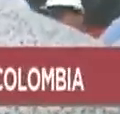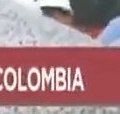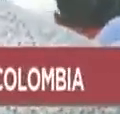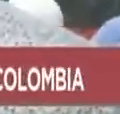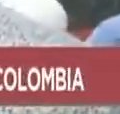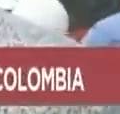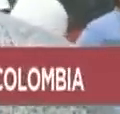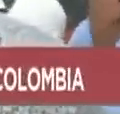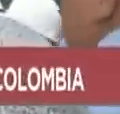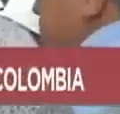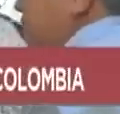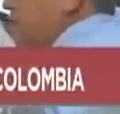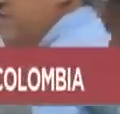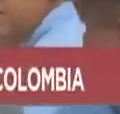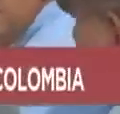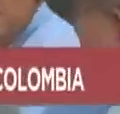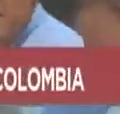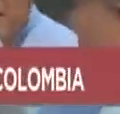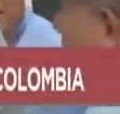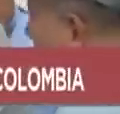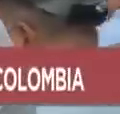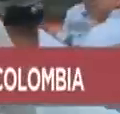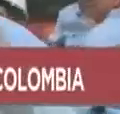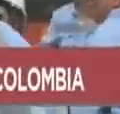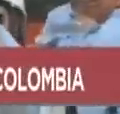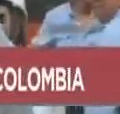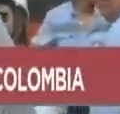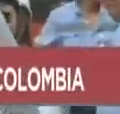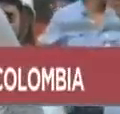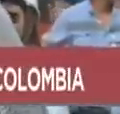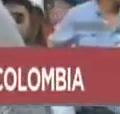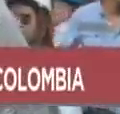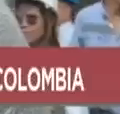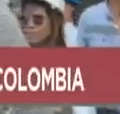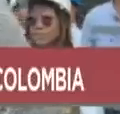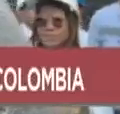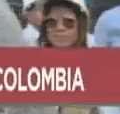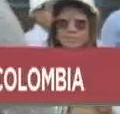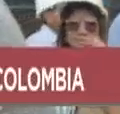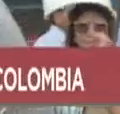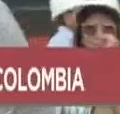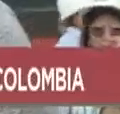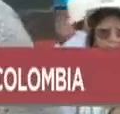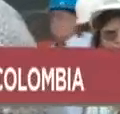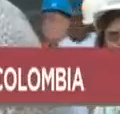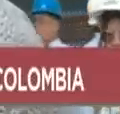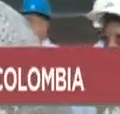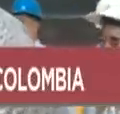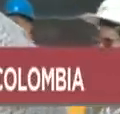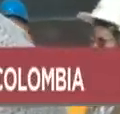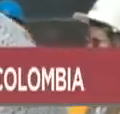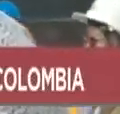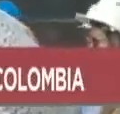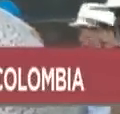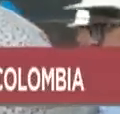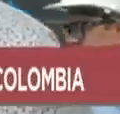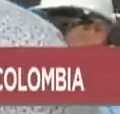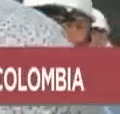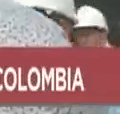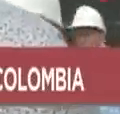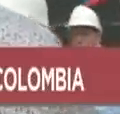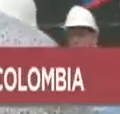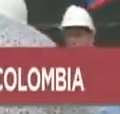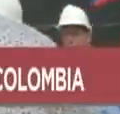nuestro país, porque restablecer relaciones va más allá de lo político, también va por lo humanitario. El primer buque de Uria es también garantizar